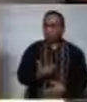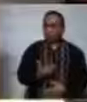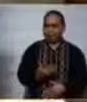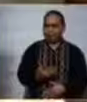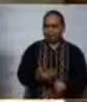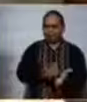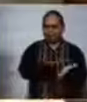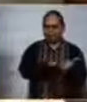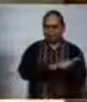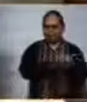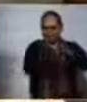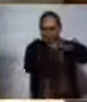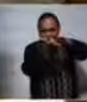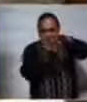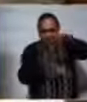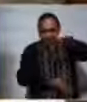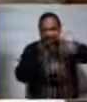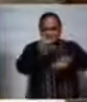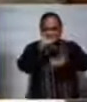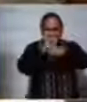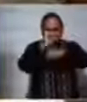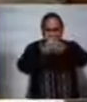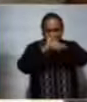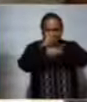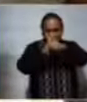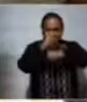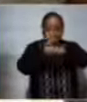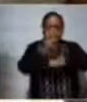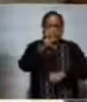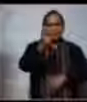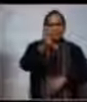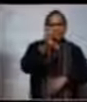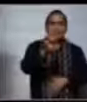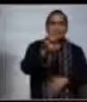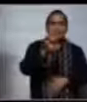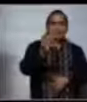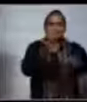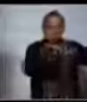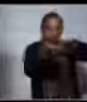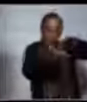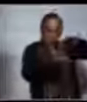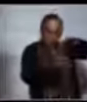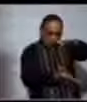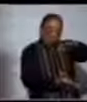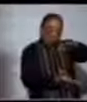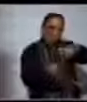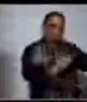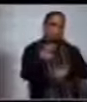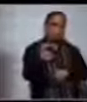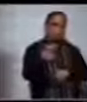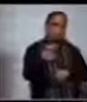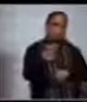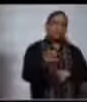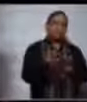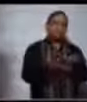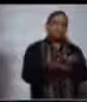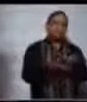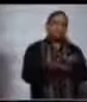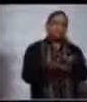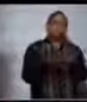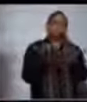investigación. carpeta de investigación que tiene ya muchas diligencias, y en esa carpeta de investigación se hace necesario comprobar